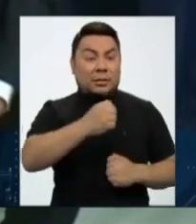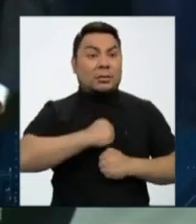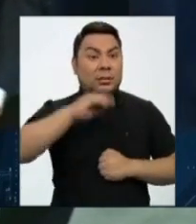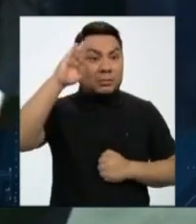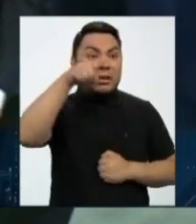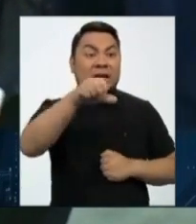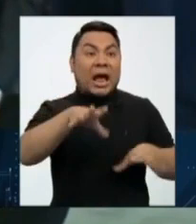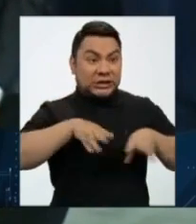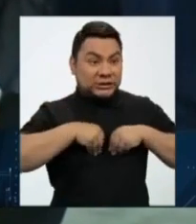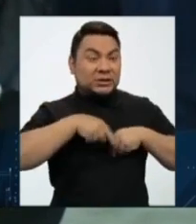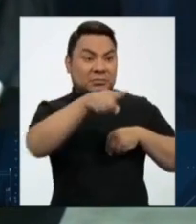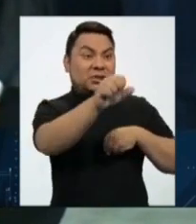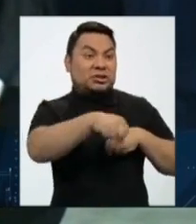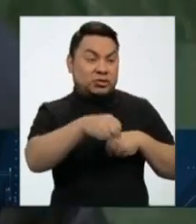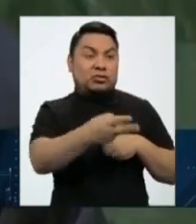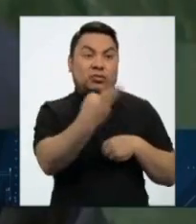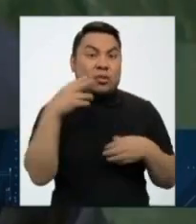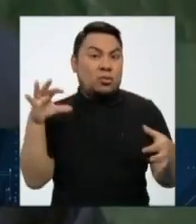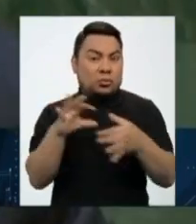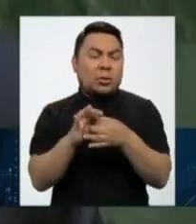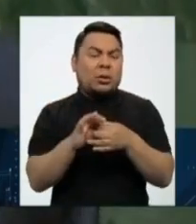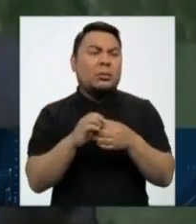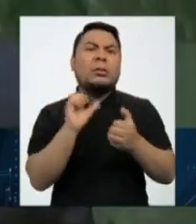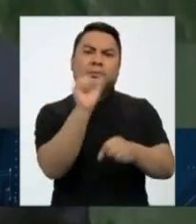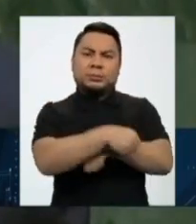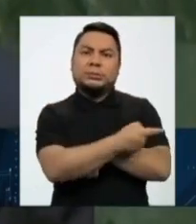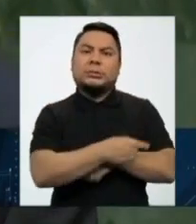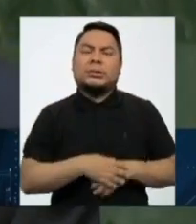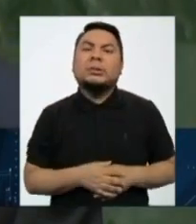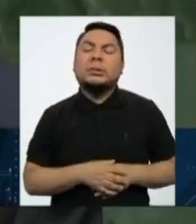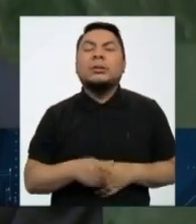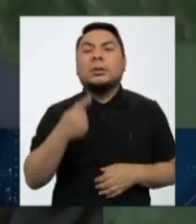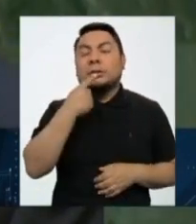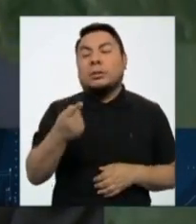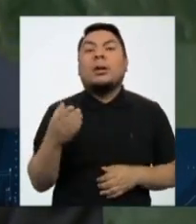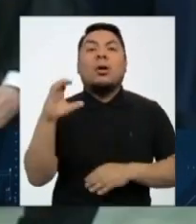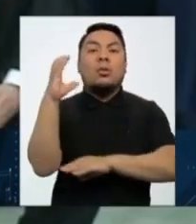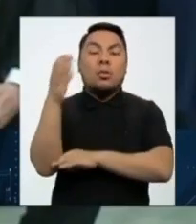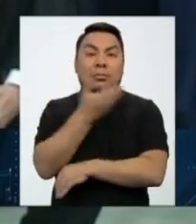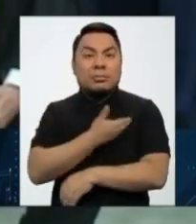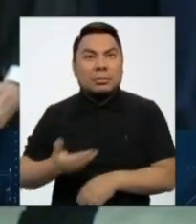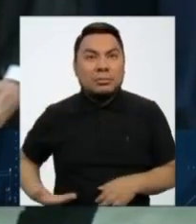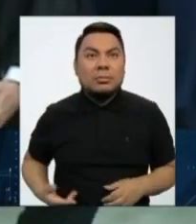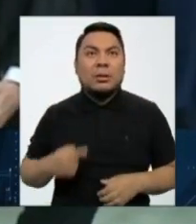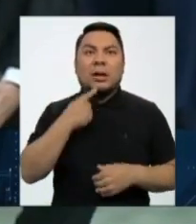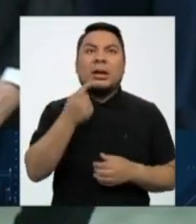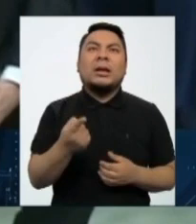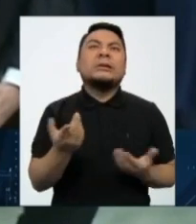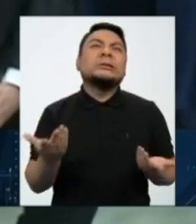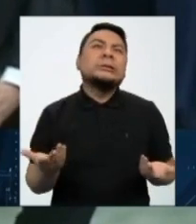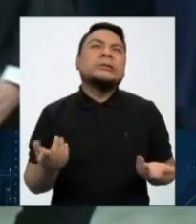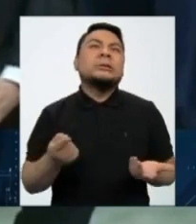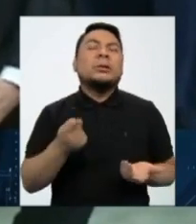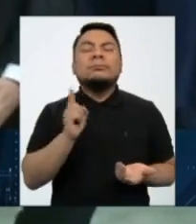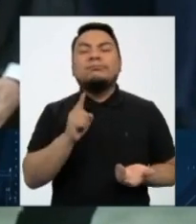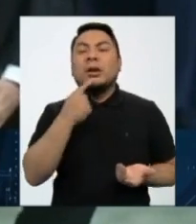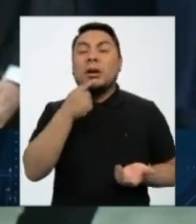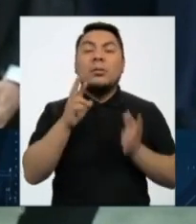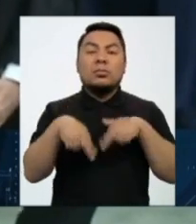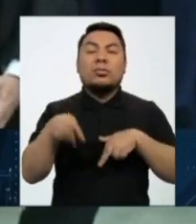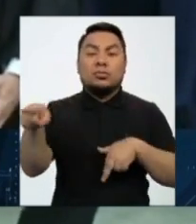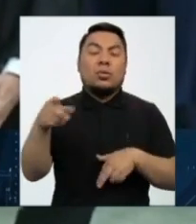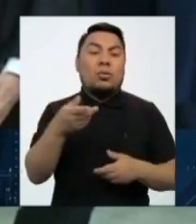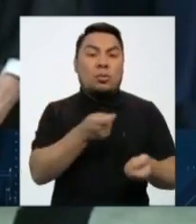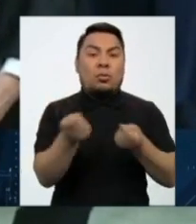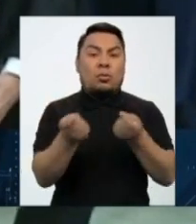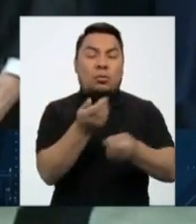deciden hacer eso. En reunión con el mandatario de Colombia, Iván Duque, Trump declinó responder si su gobierno